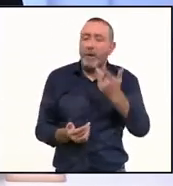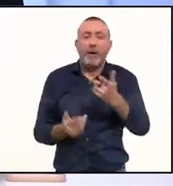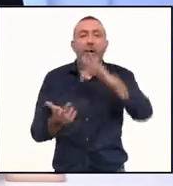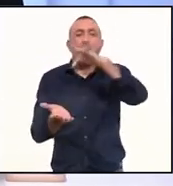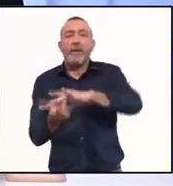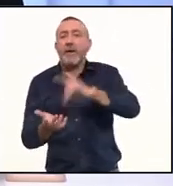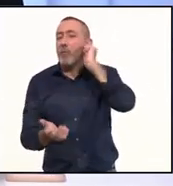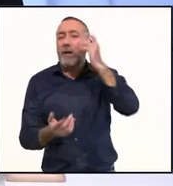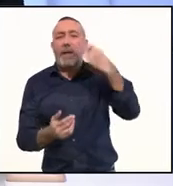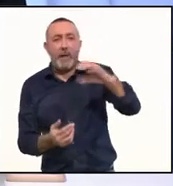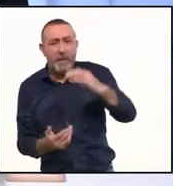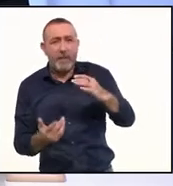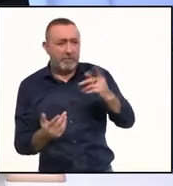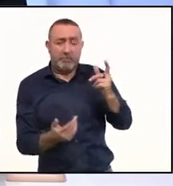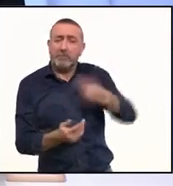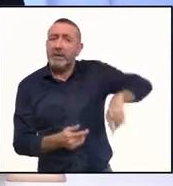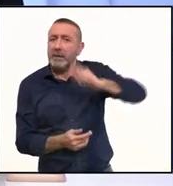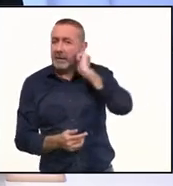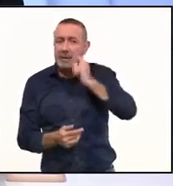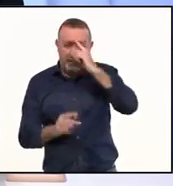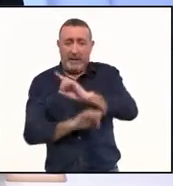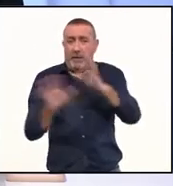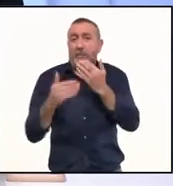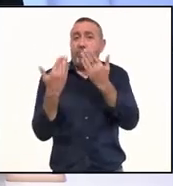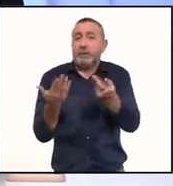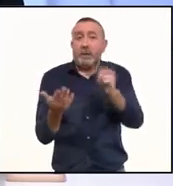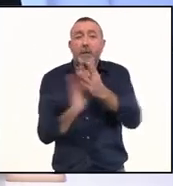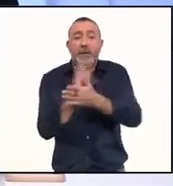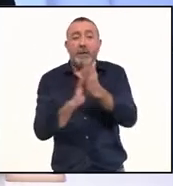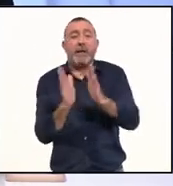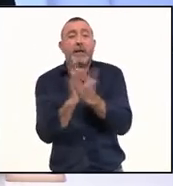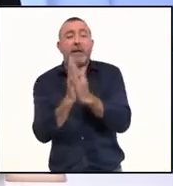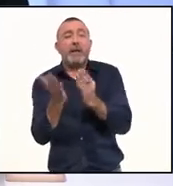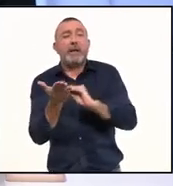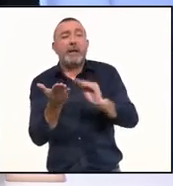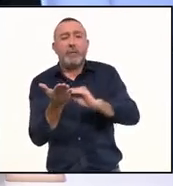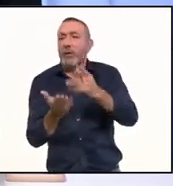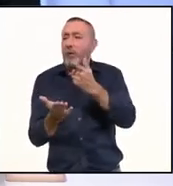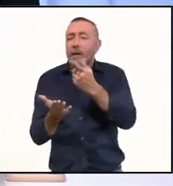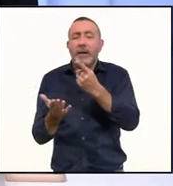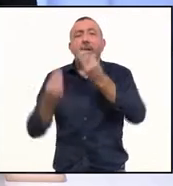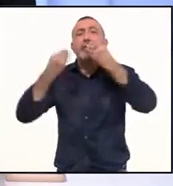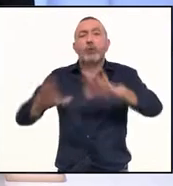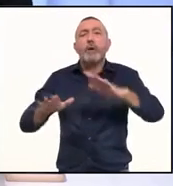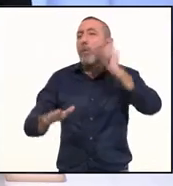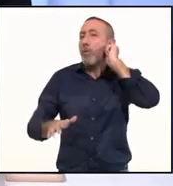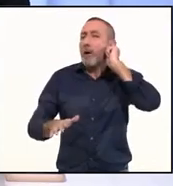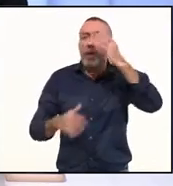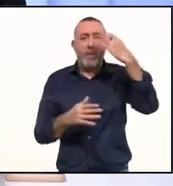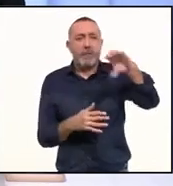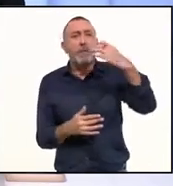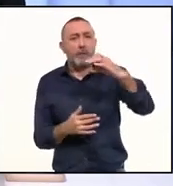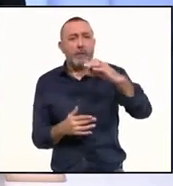ellos lo tienen muy claro y luego hablando de libros pues hay mucho sobre historia de mujeres científicas reivindicando una historia silenciada de